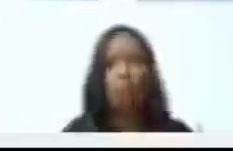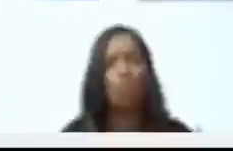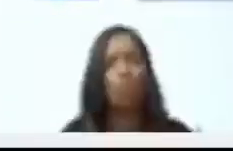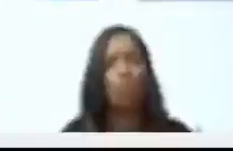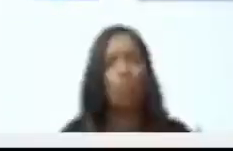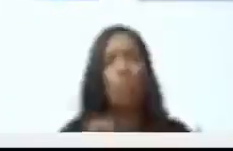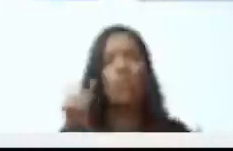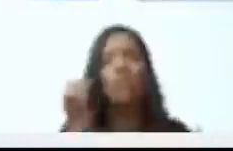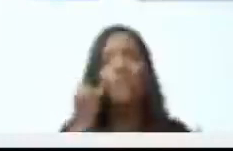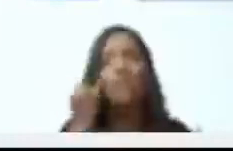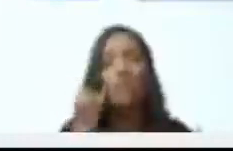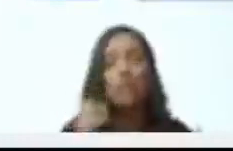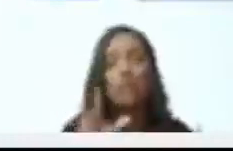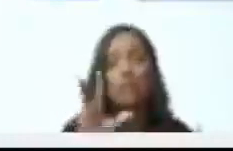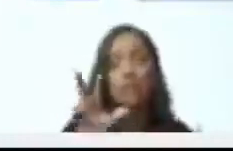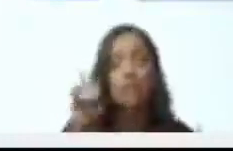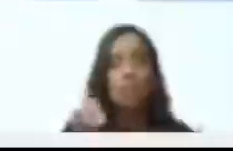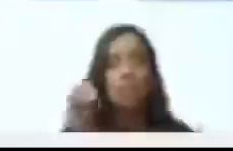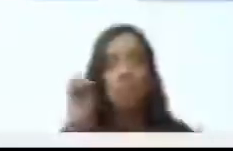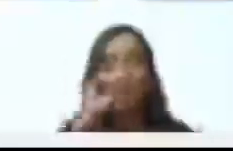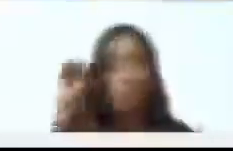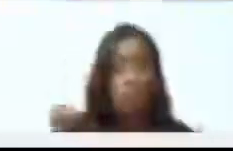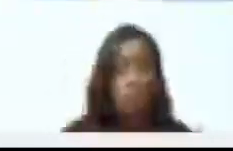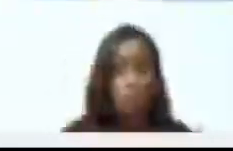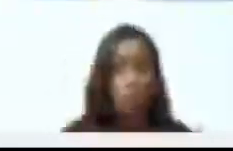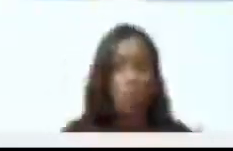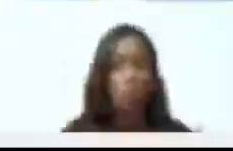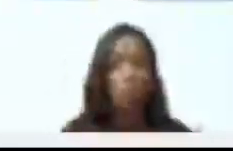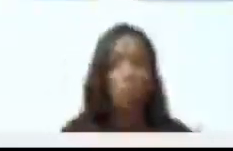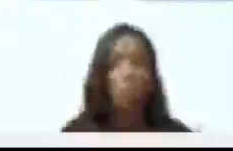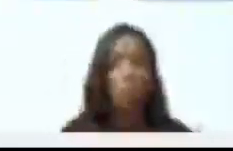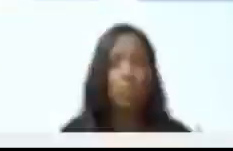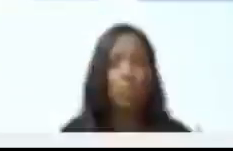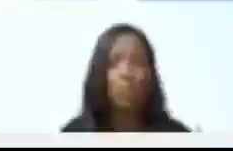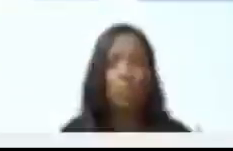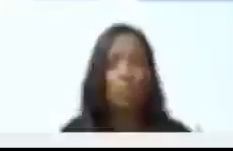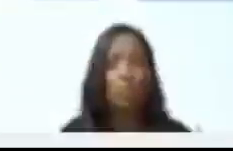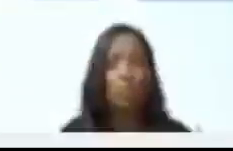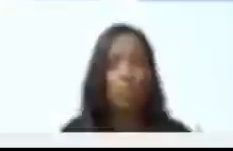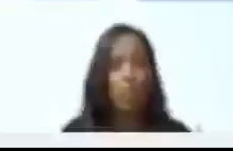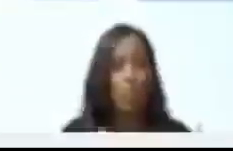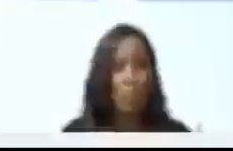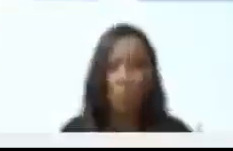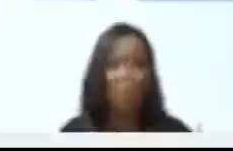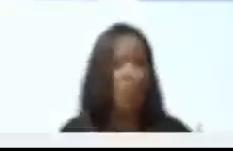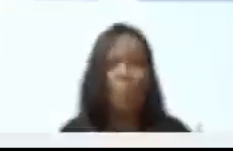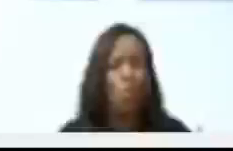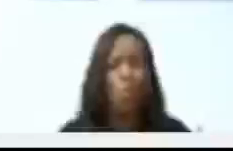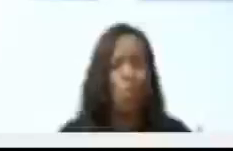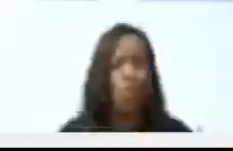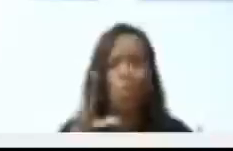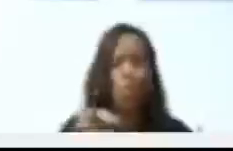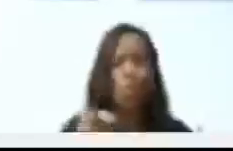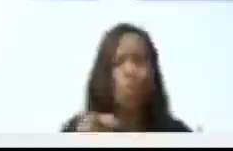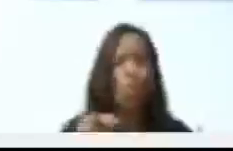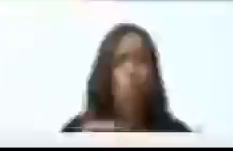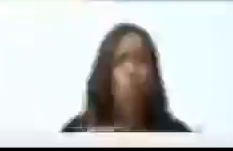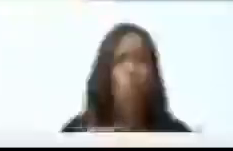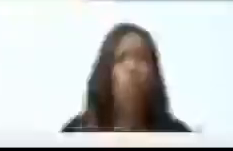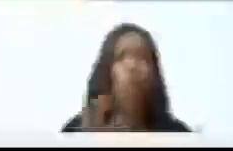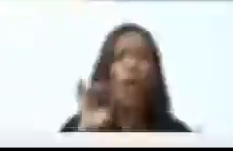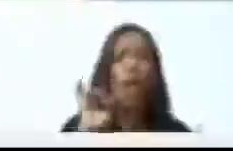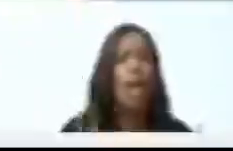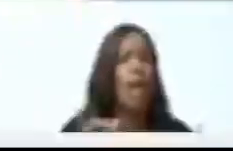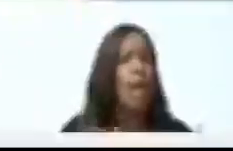ordena la entrega del 30% y punto. Se entregó el 30%, terminó ahí. Usted no puede colocar en una reforma